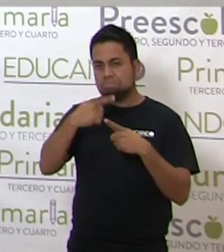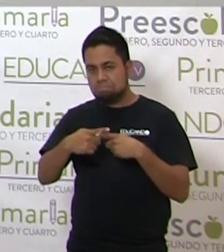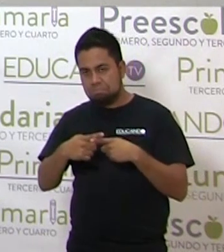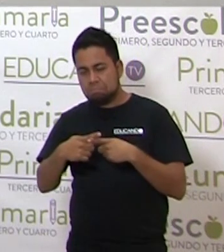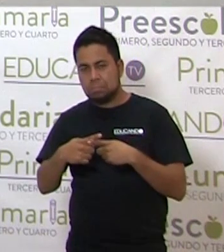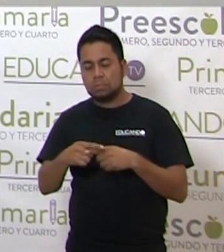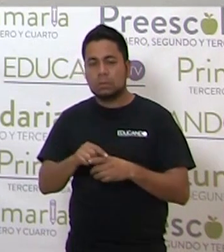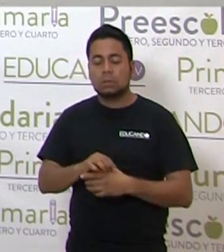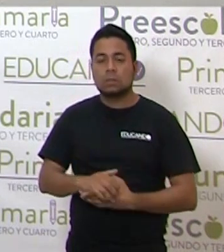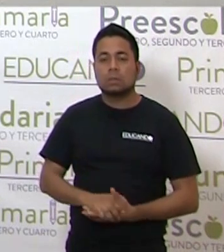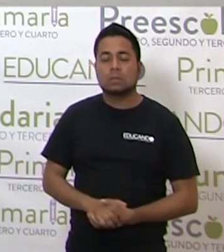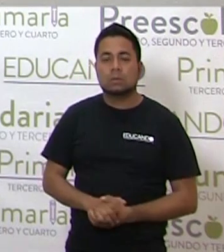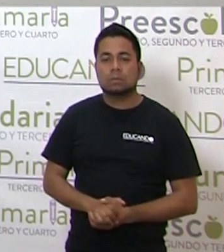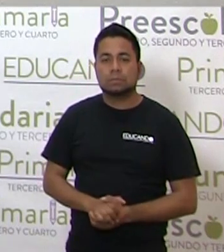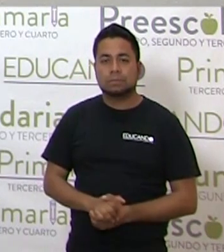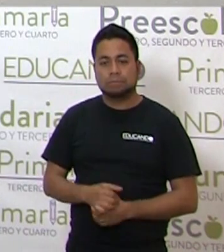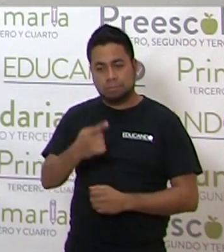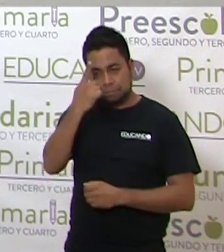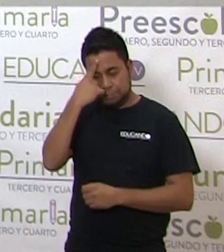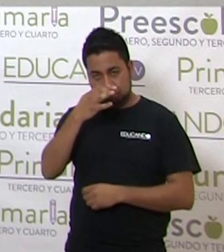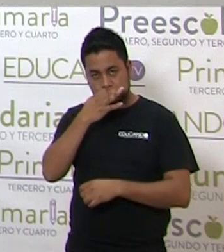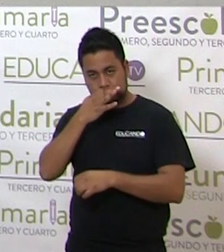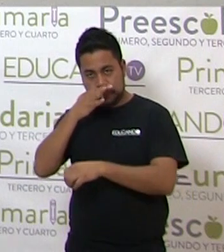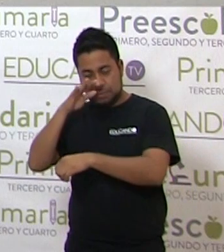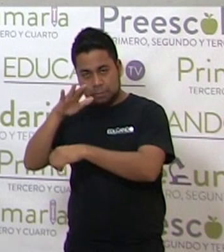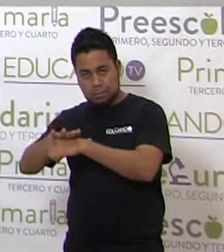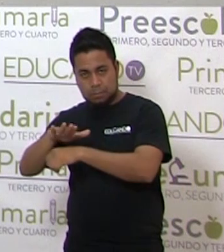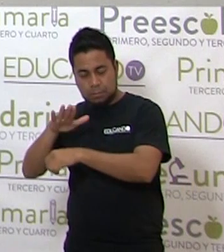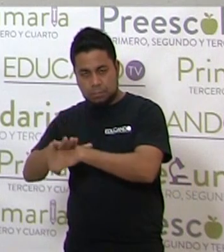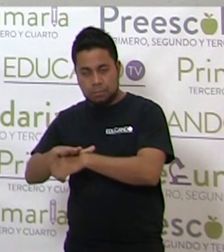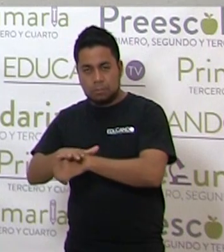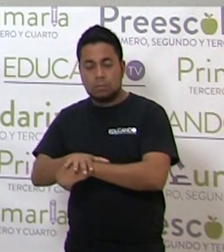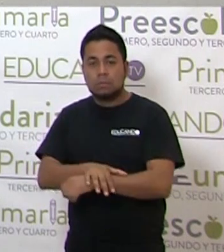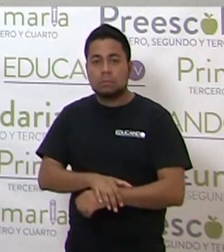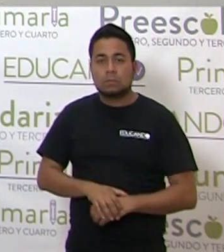Se escribió para dar a conocer